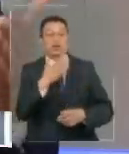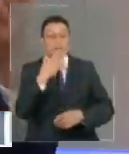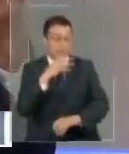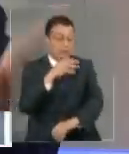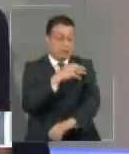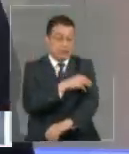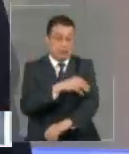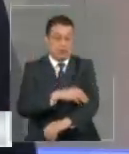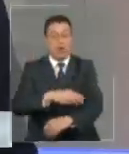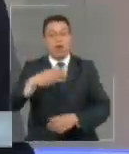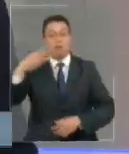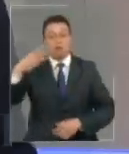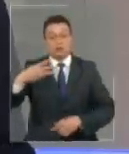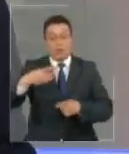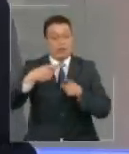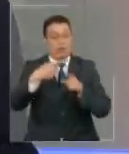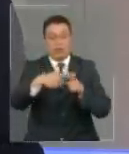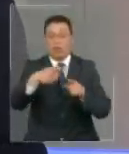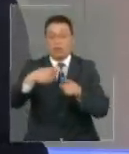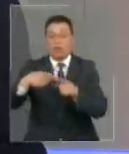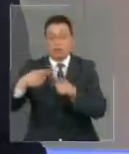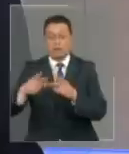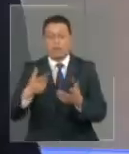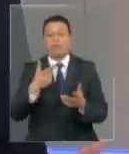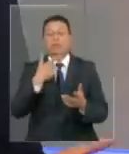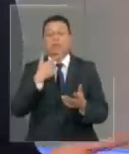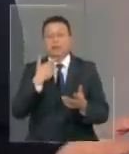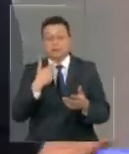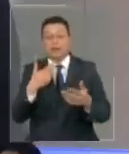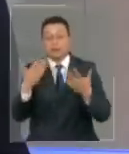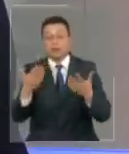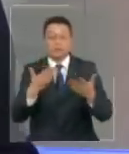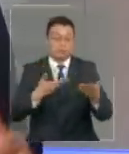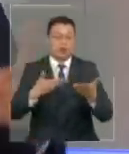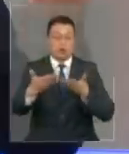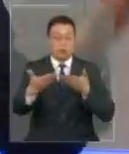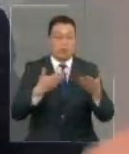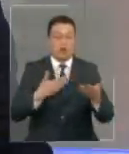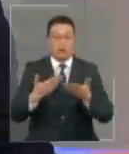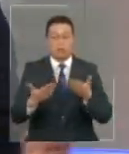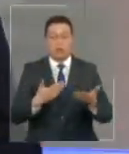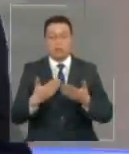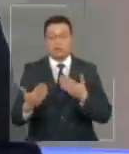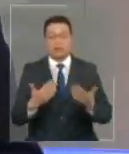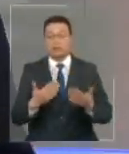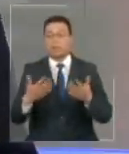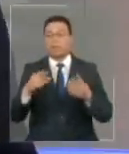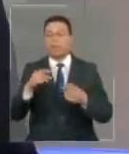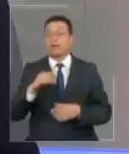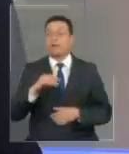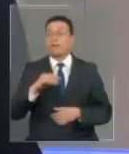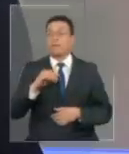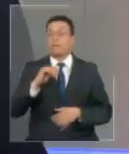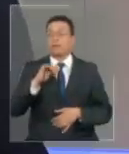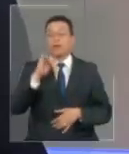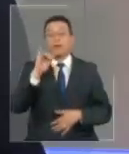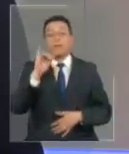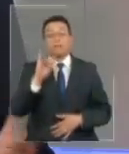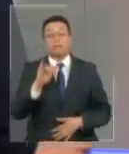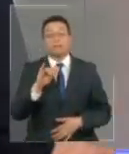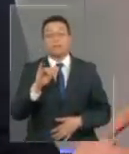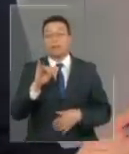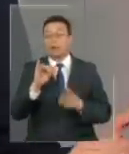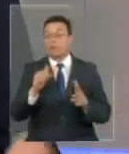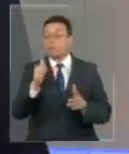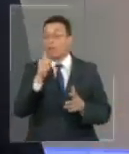que tiene con los párrocos que trabajan en Recoleta. Yo soy bautizado y soy confirmado católico, ¿no?